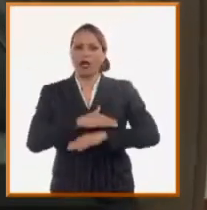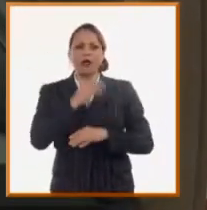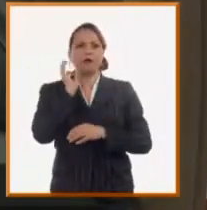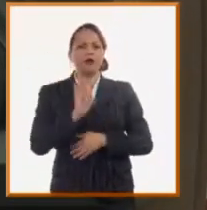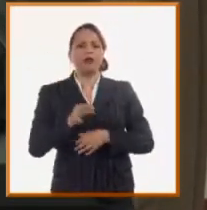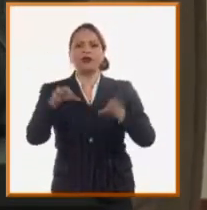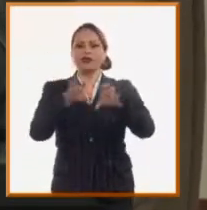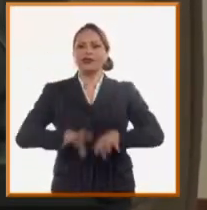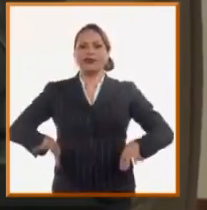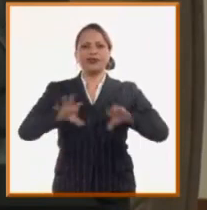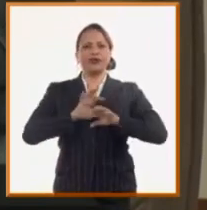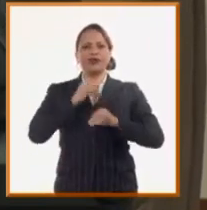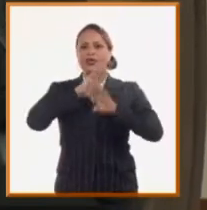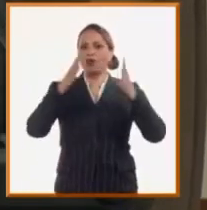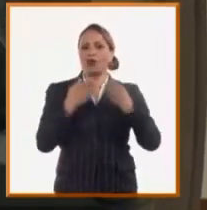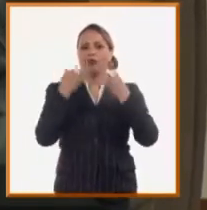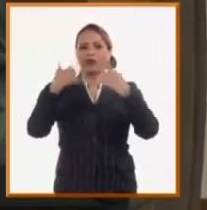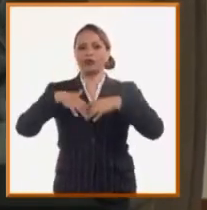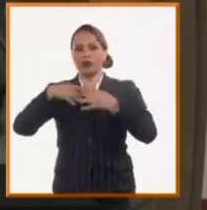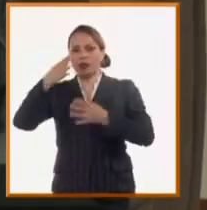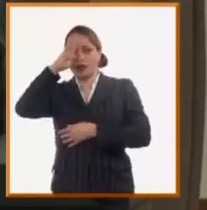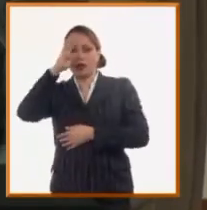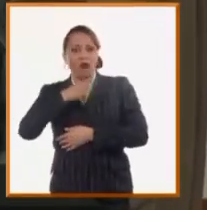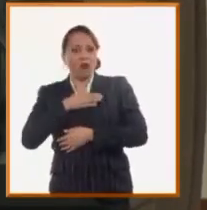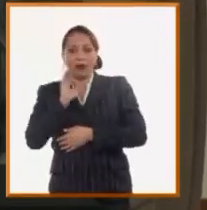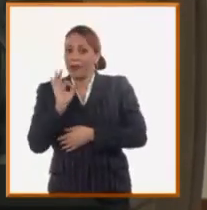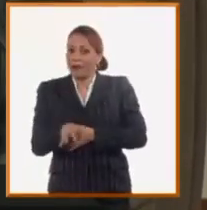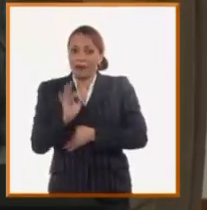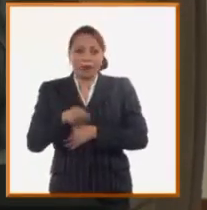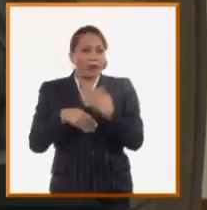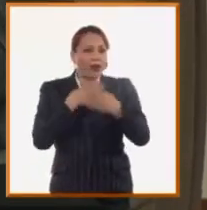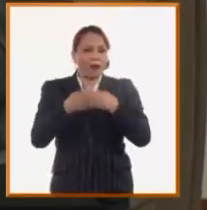que tienen todos los productores agropecuarios de este país.